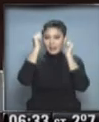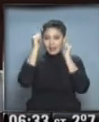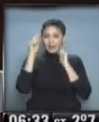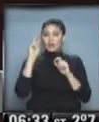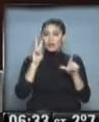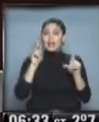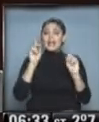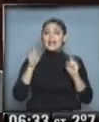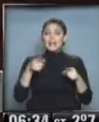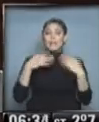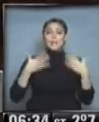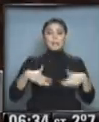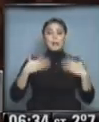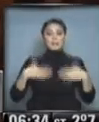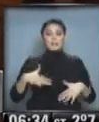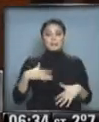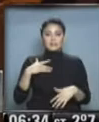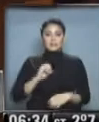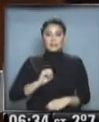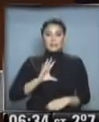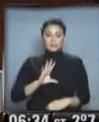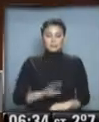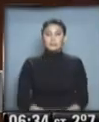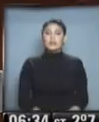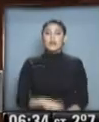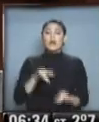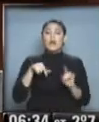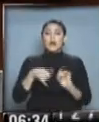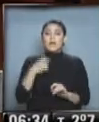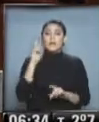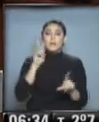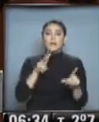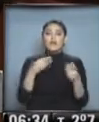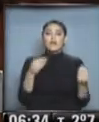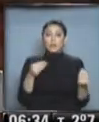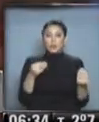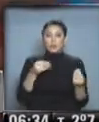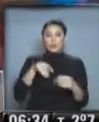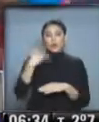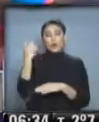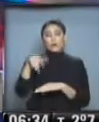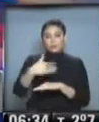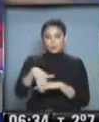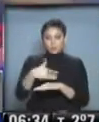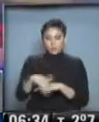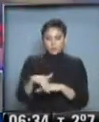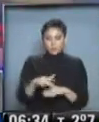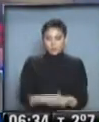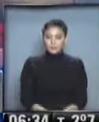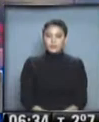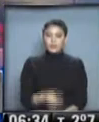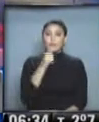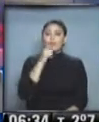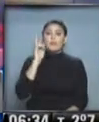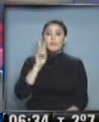Y además tiene la pechera que también refractaria. Dicho esto, vamos a ver qué está pasando en el resto y las luces también que está señalizándolo.